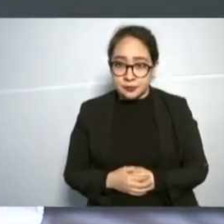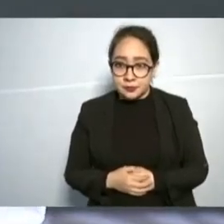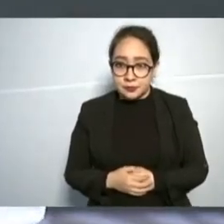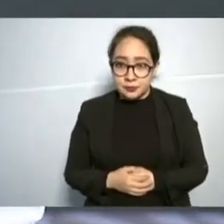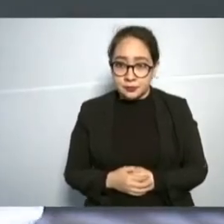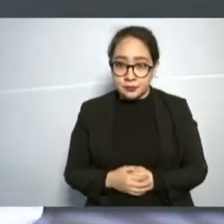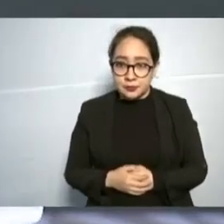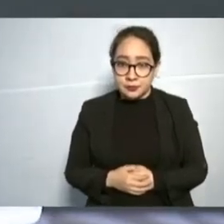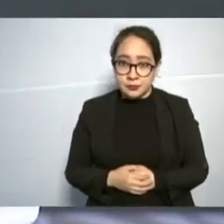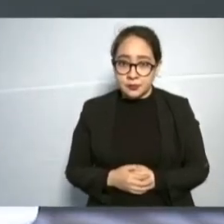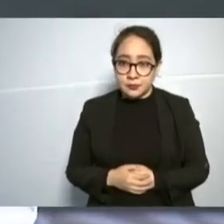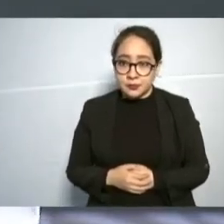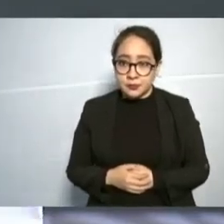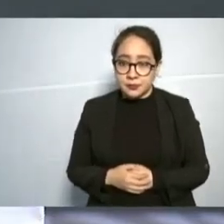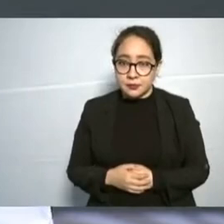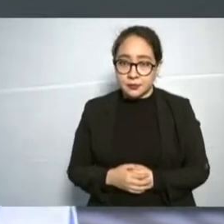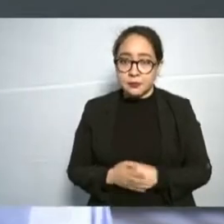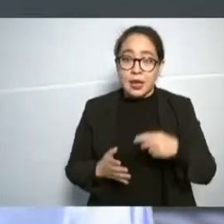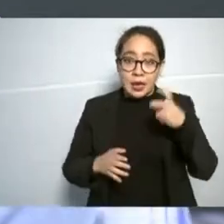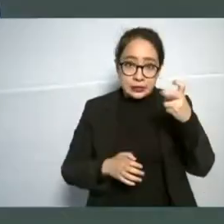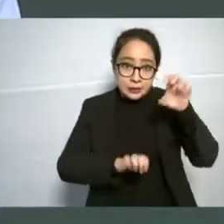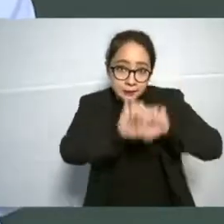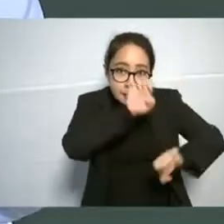esa empresa constructora